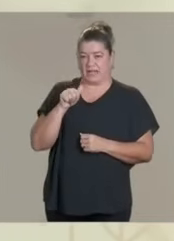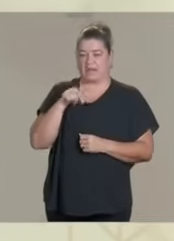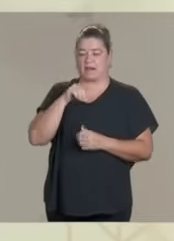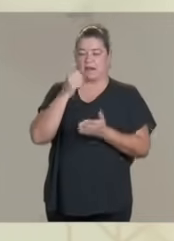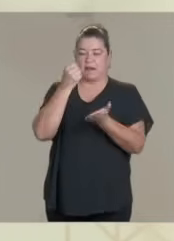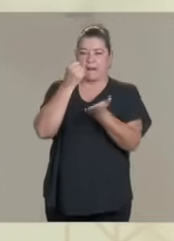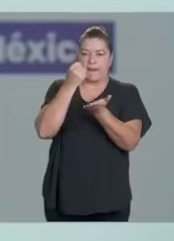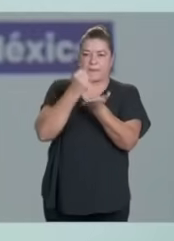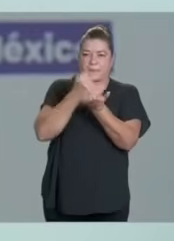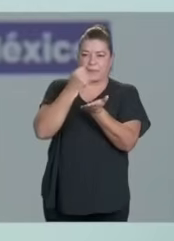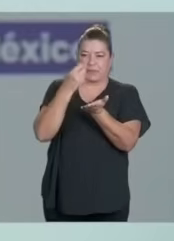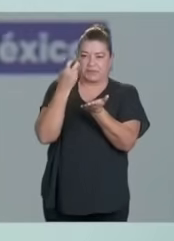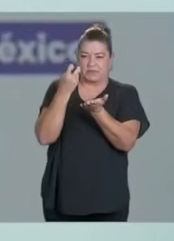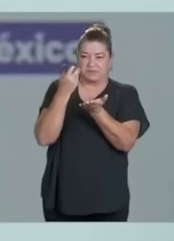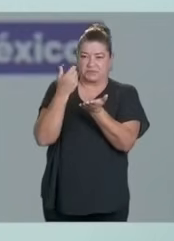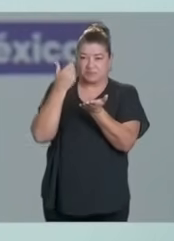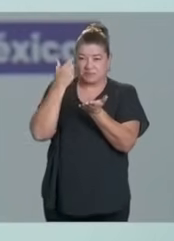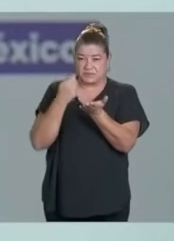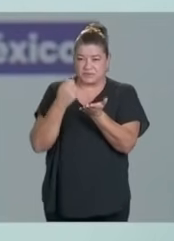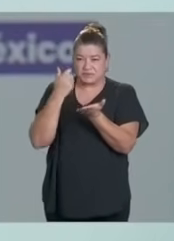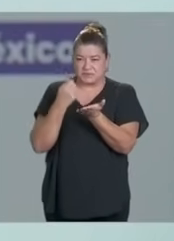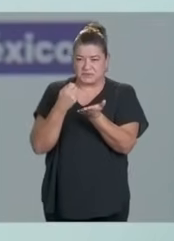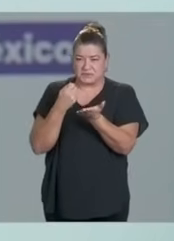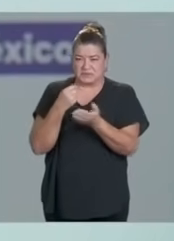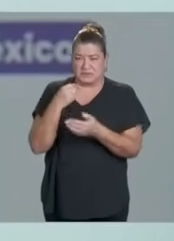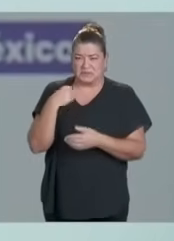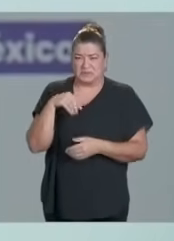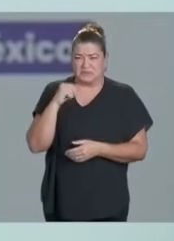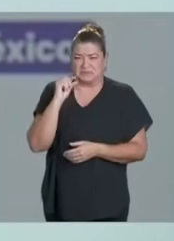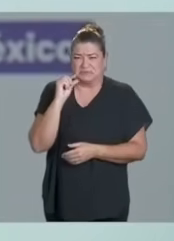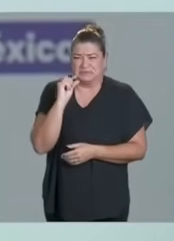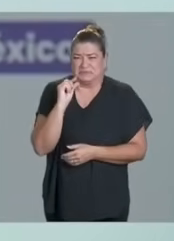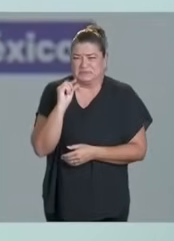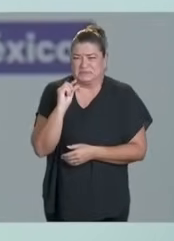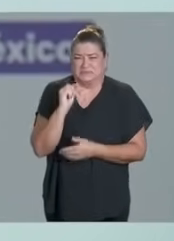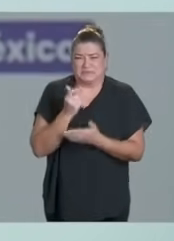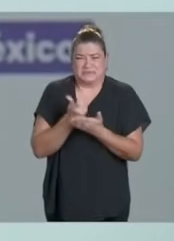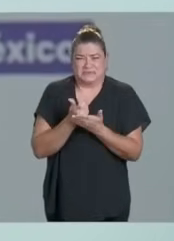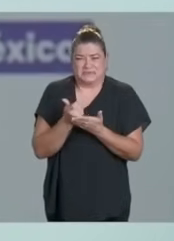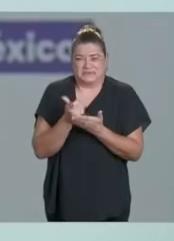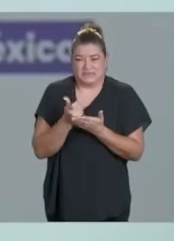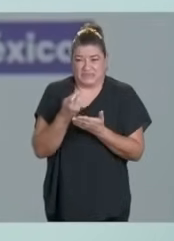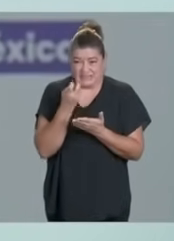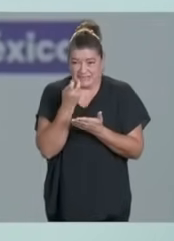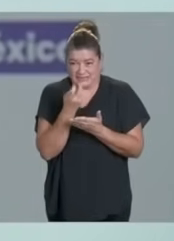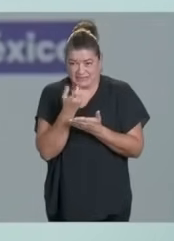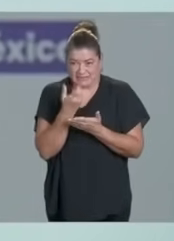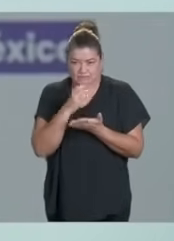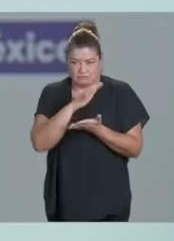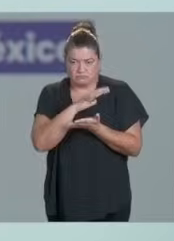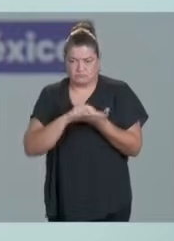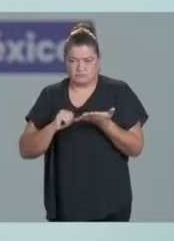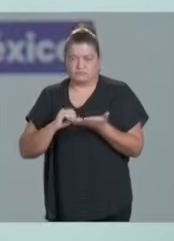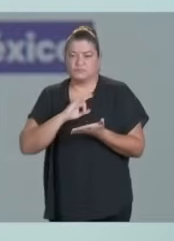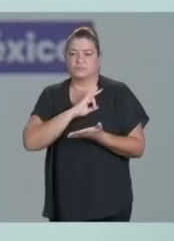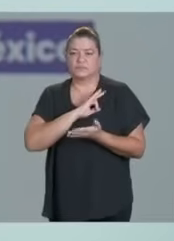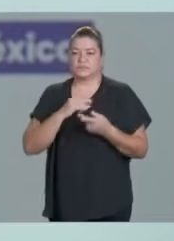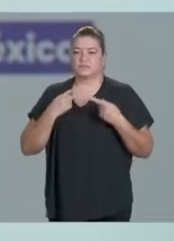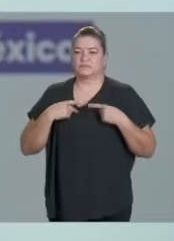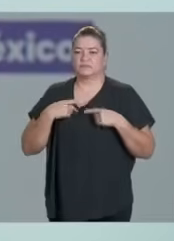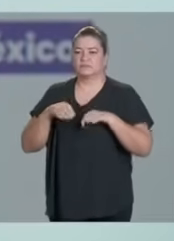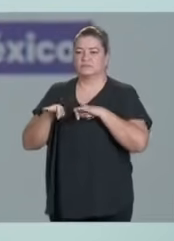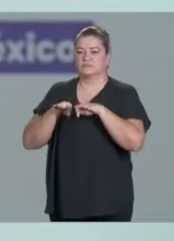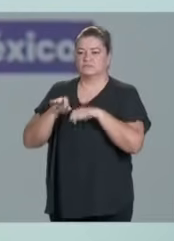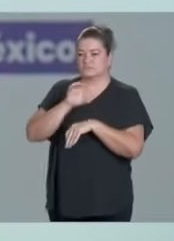hambre, puedan ser recuperadas para dárselas a las trabajadoras y a los trabajadores, es decir, recuperar las